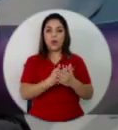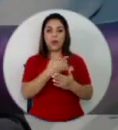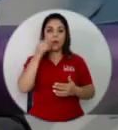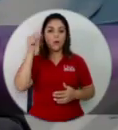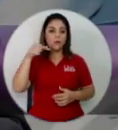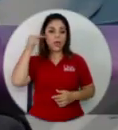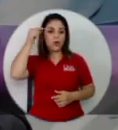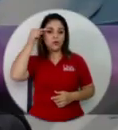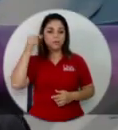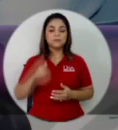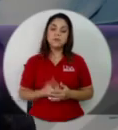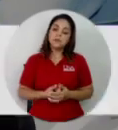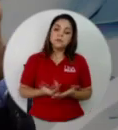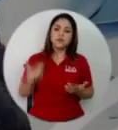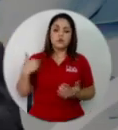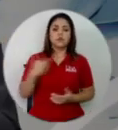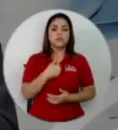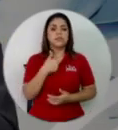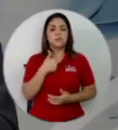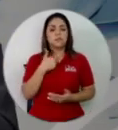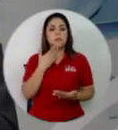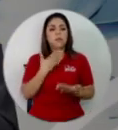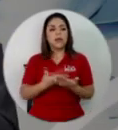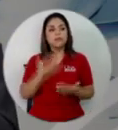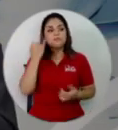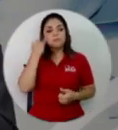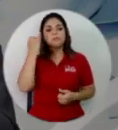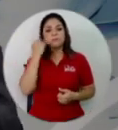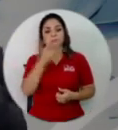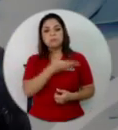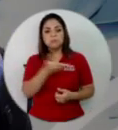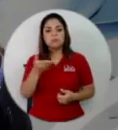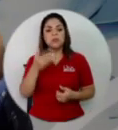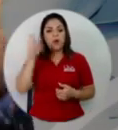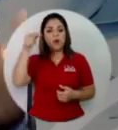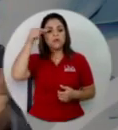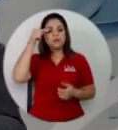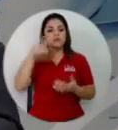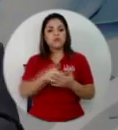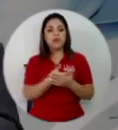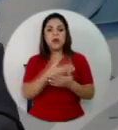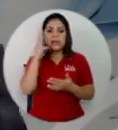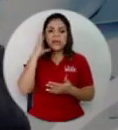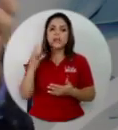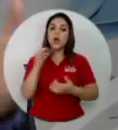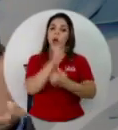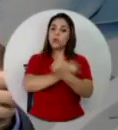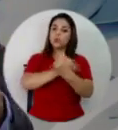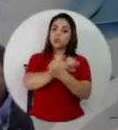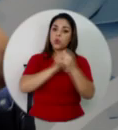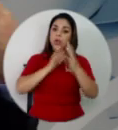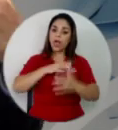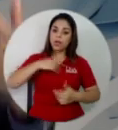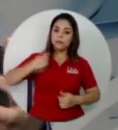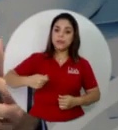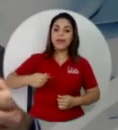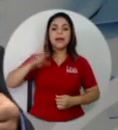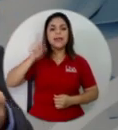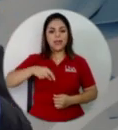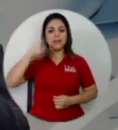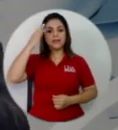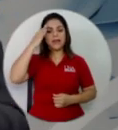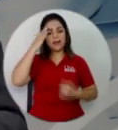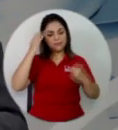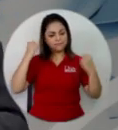Nosotros tenemos buenas expectativas. Creo que todas las autoridades deben de ser conscientes de la importancia de la educación, de fortalecer